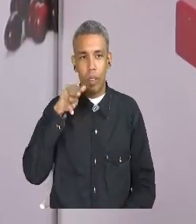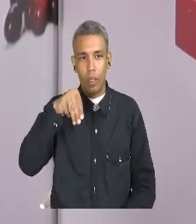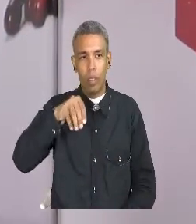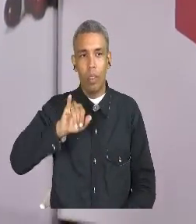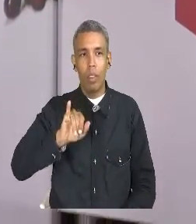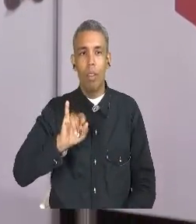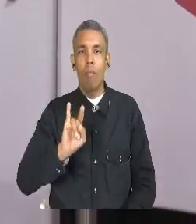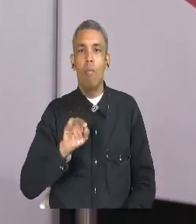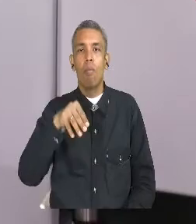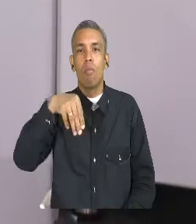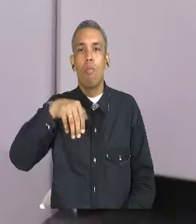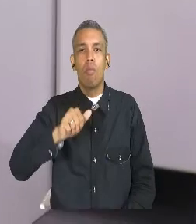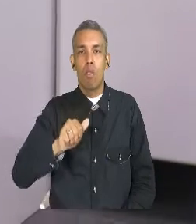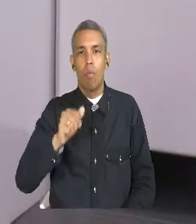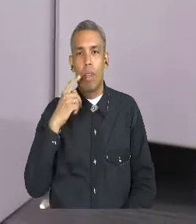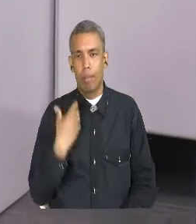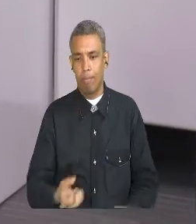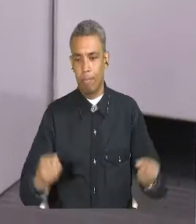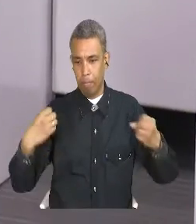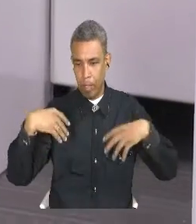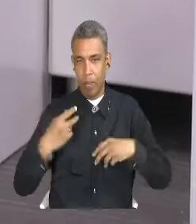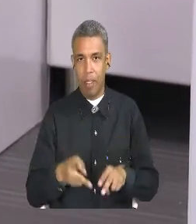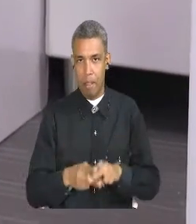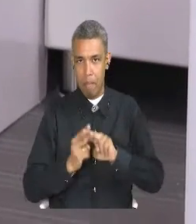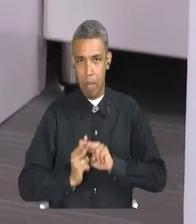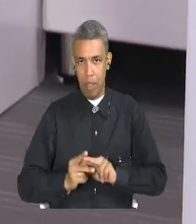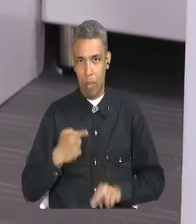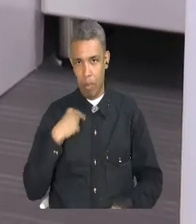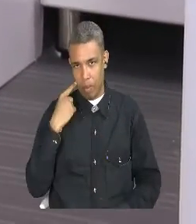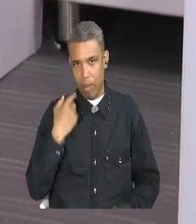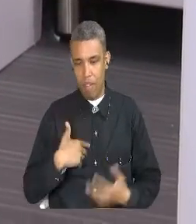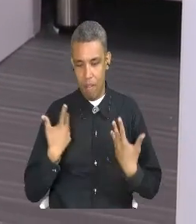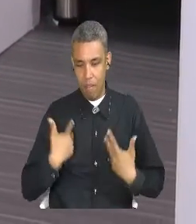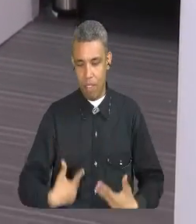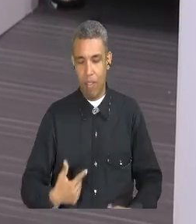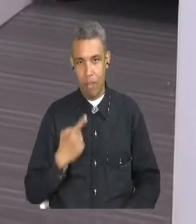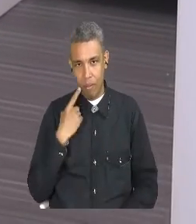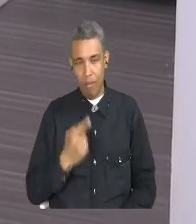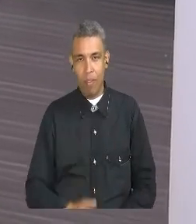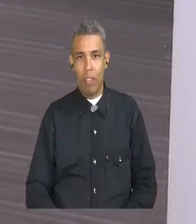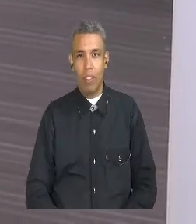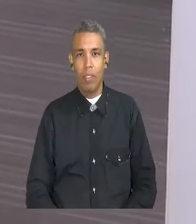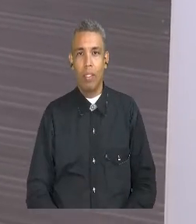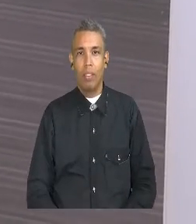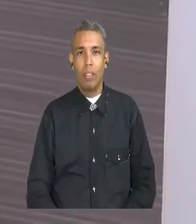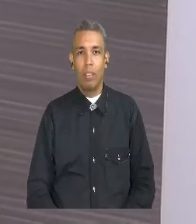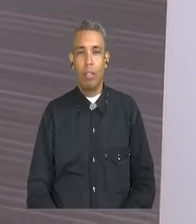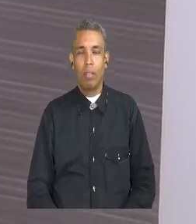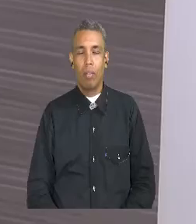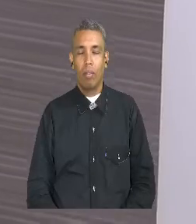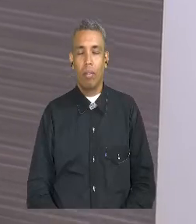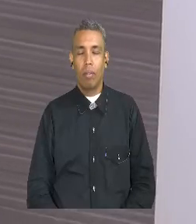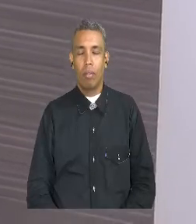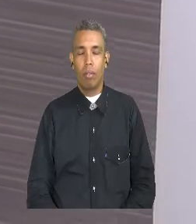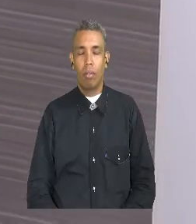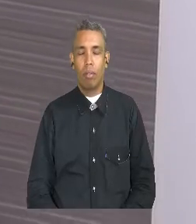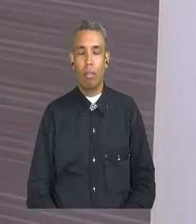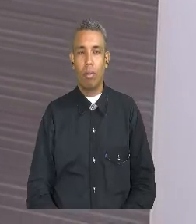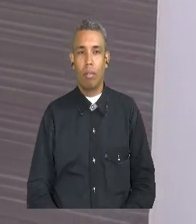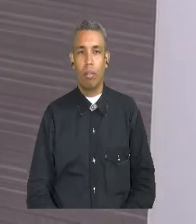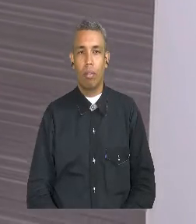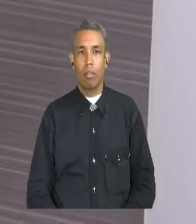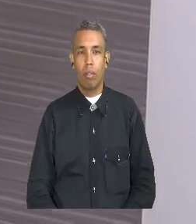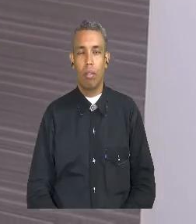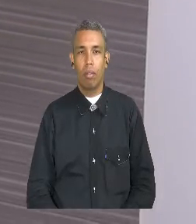número 1728 de la Zona Rosa. Miren aquí esta faldita tipo ejecutiva, la tradicional faldita medio paso.